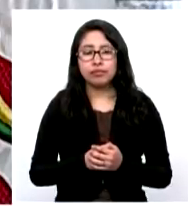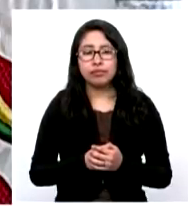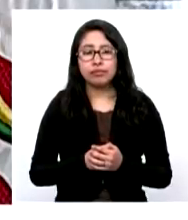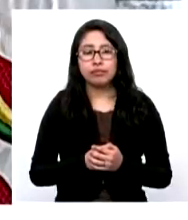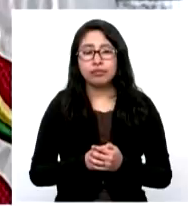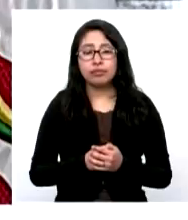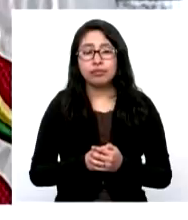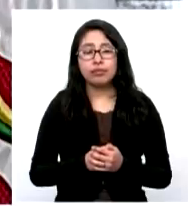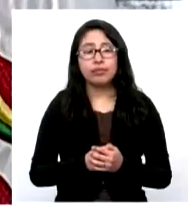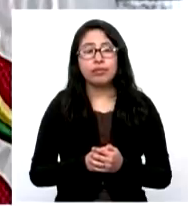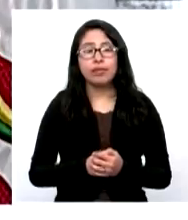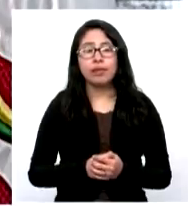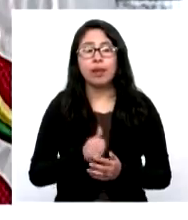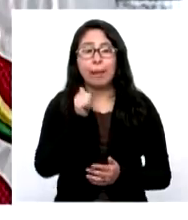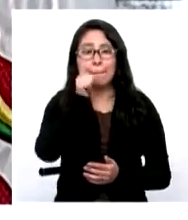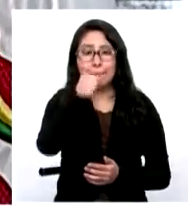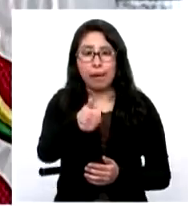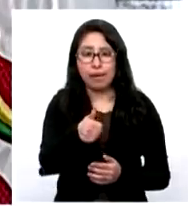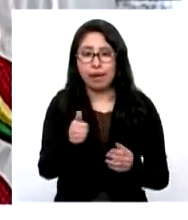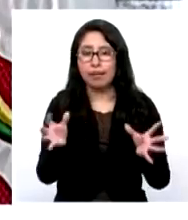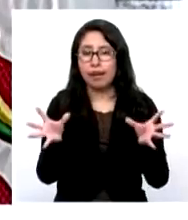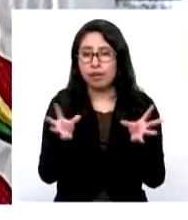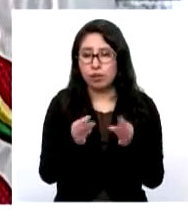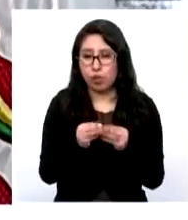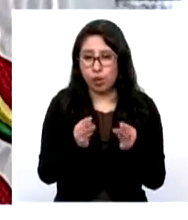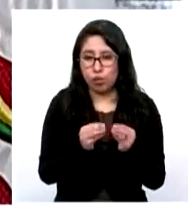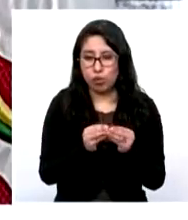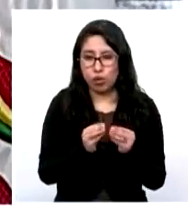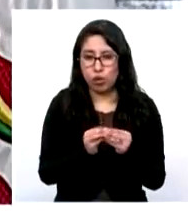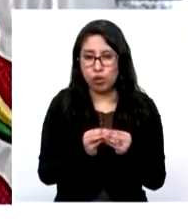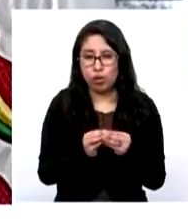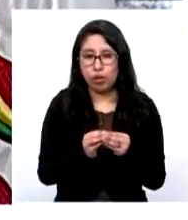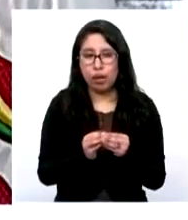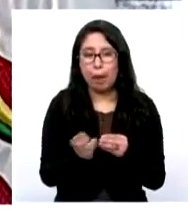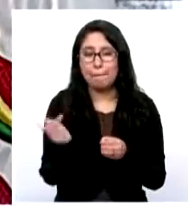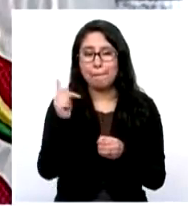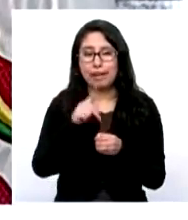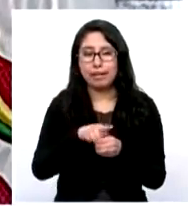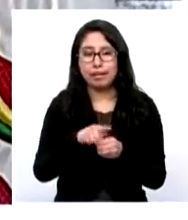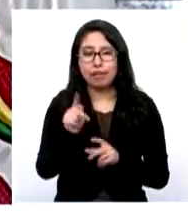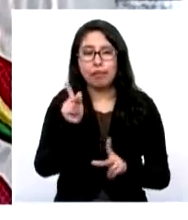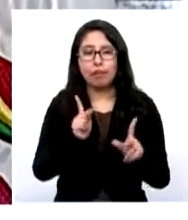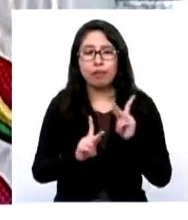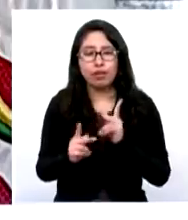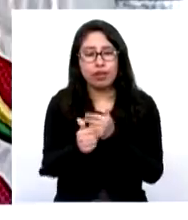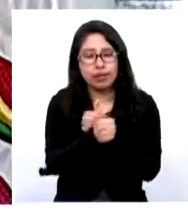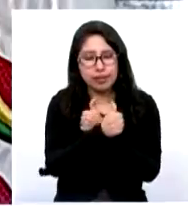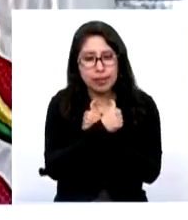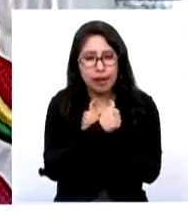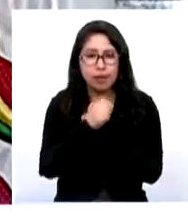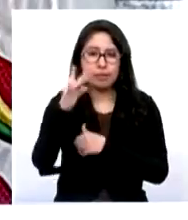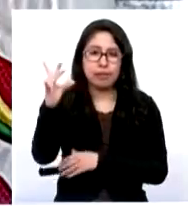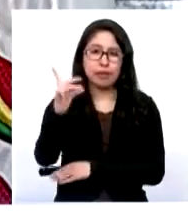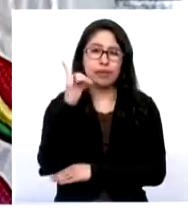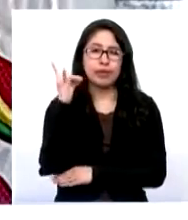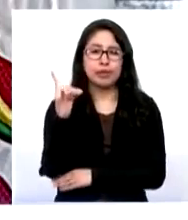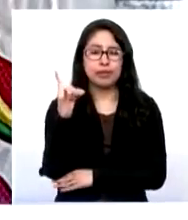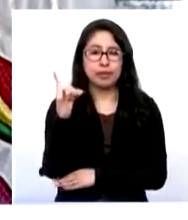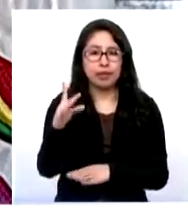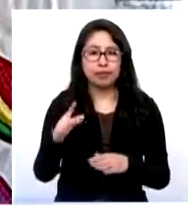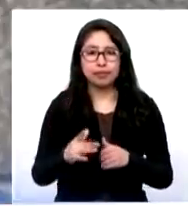En esta sesión tiene que haber gente que ame Bolivia, gente que